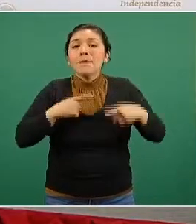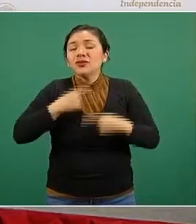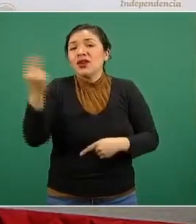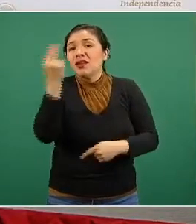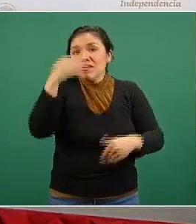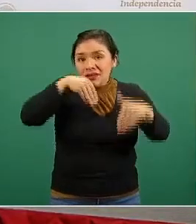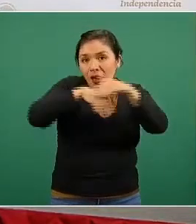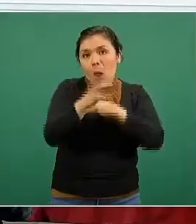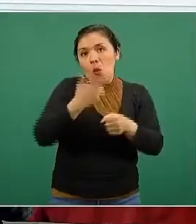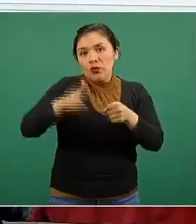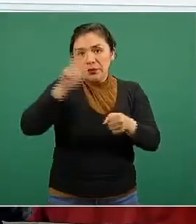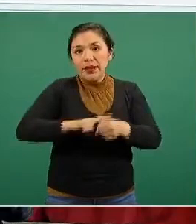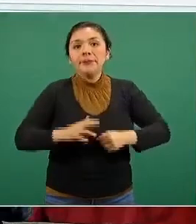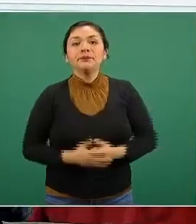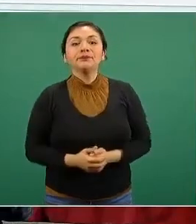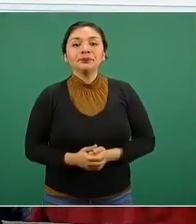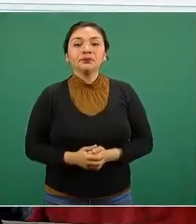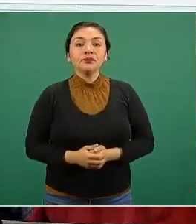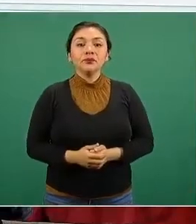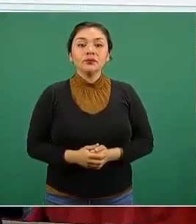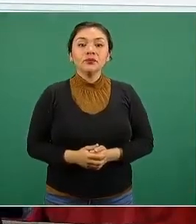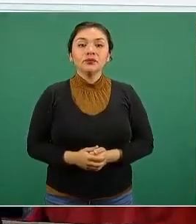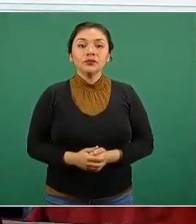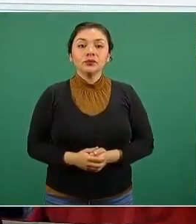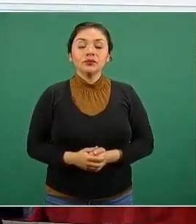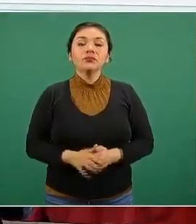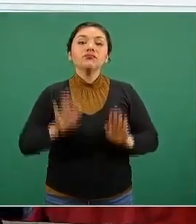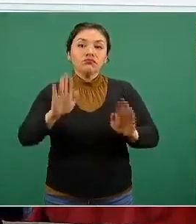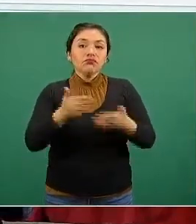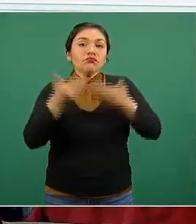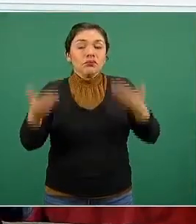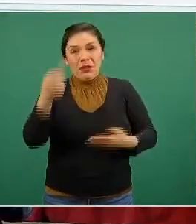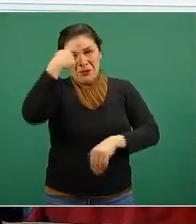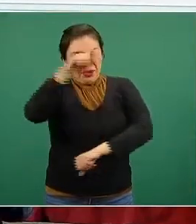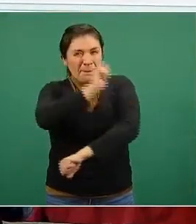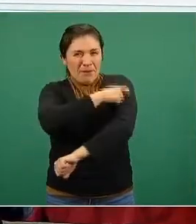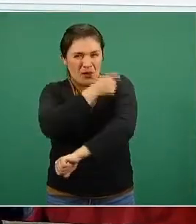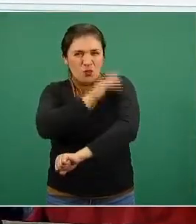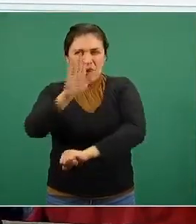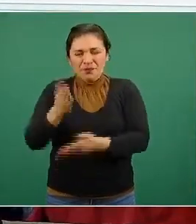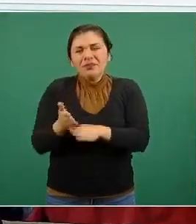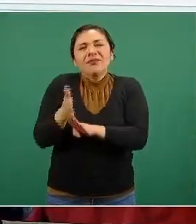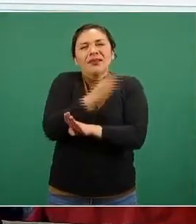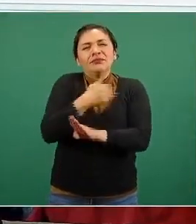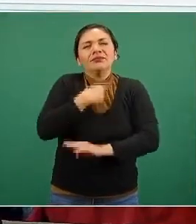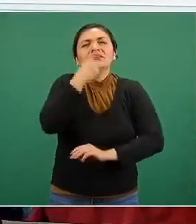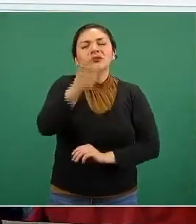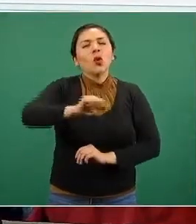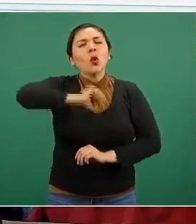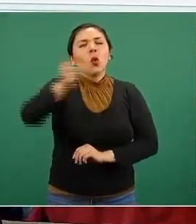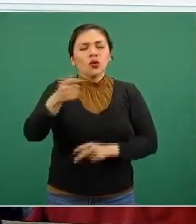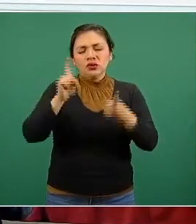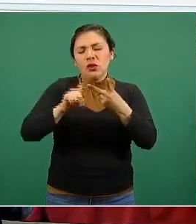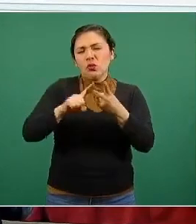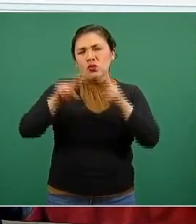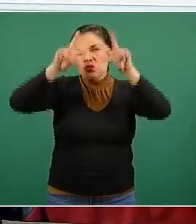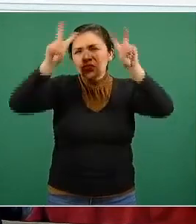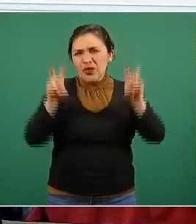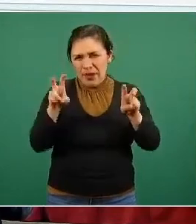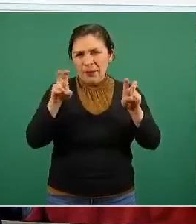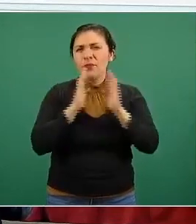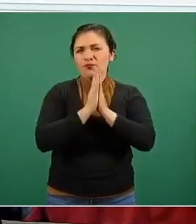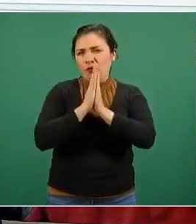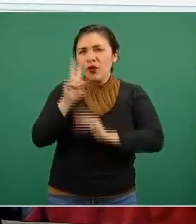lo requieren. Bien, vamos a pasar, antes de irnos a la vacunación, a un segundo elemento, si me permiten la